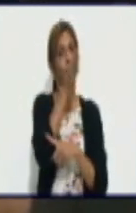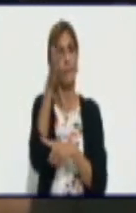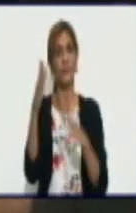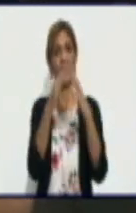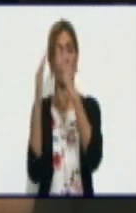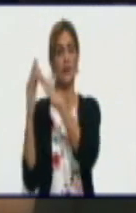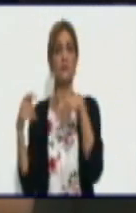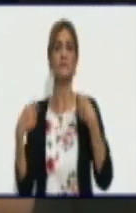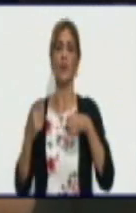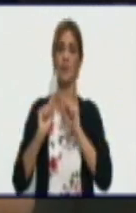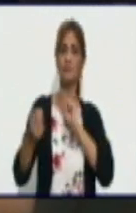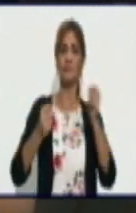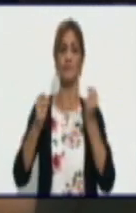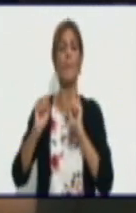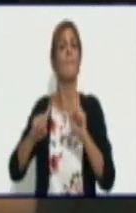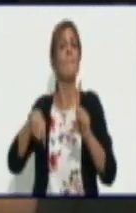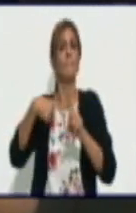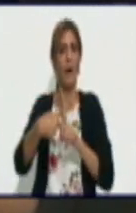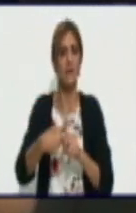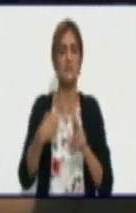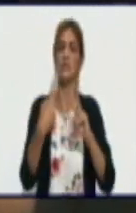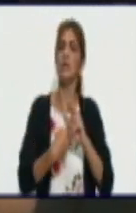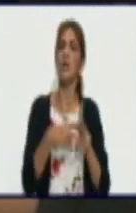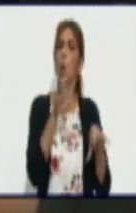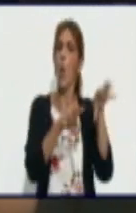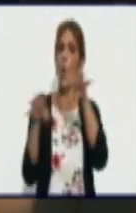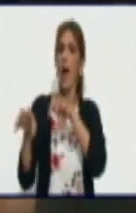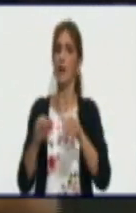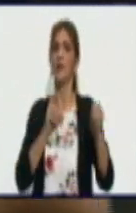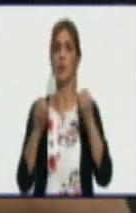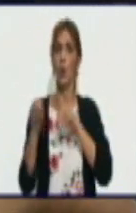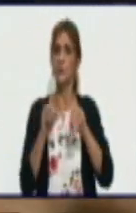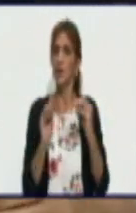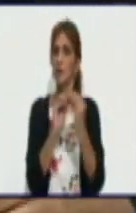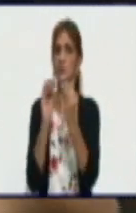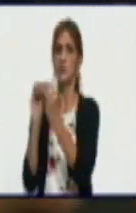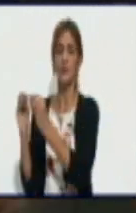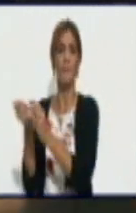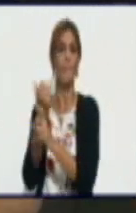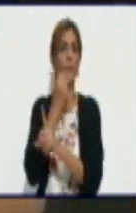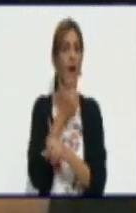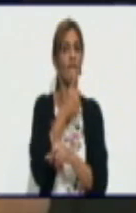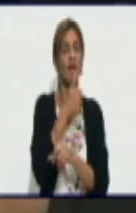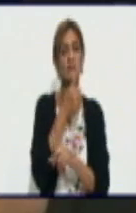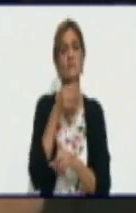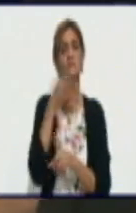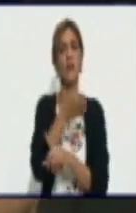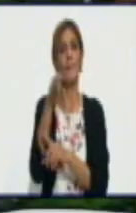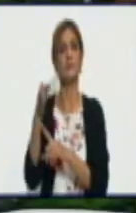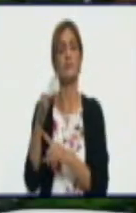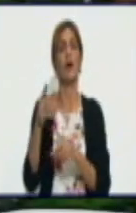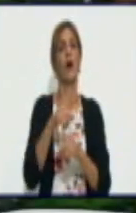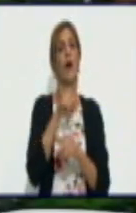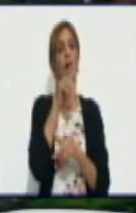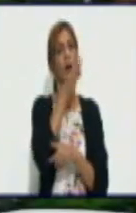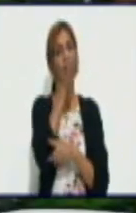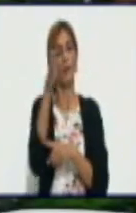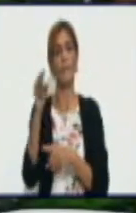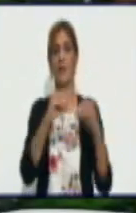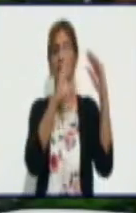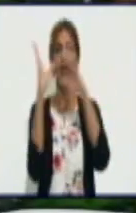lugares de alto riesgo y con mayor vulnerabilidad, inclusive se pasa en más de una ocasión en el día. Gracias, doctora, por